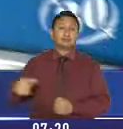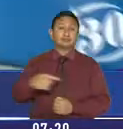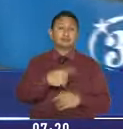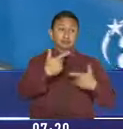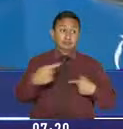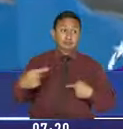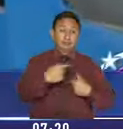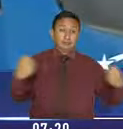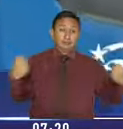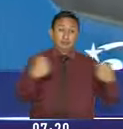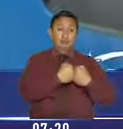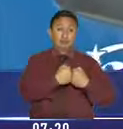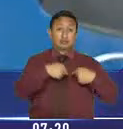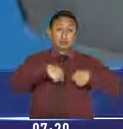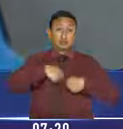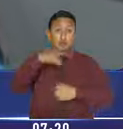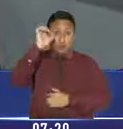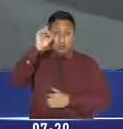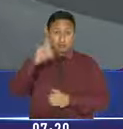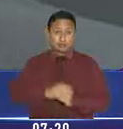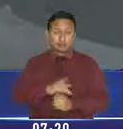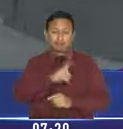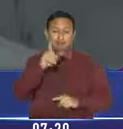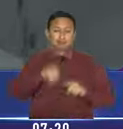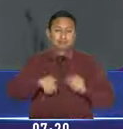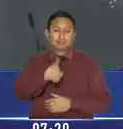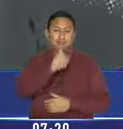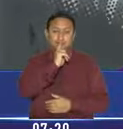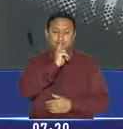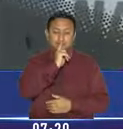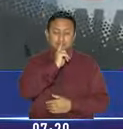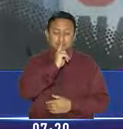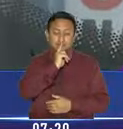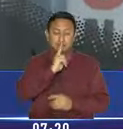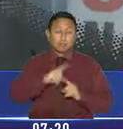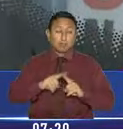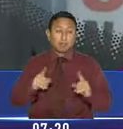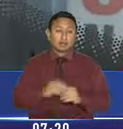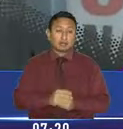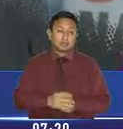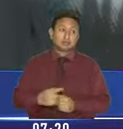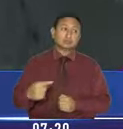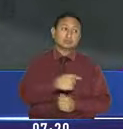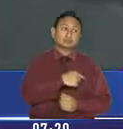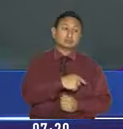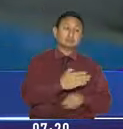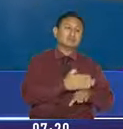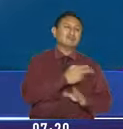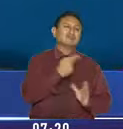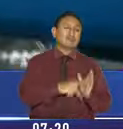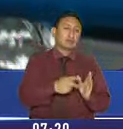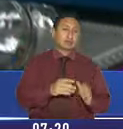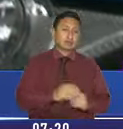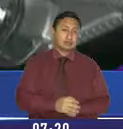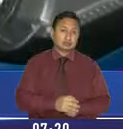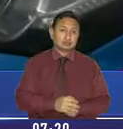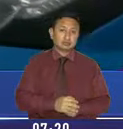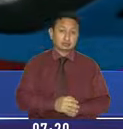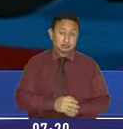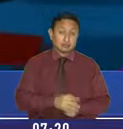declaraciones a la prensa. Sin embargo, nos comentaron tras cámaras qué había sucedido y al parecer el bus de transporte público no vio